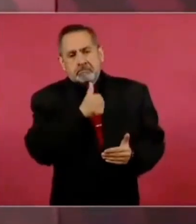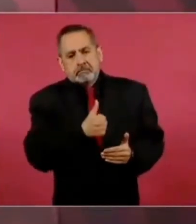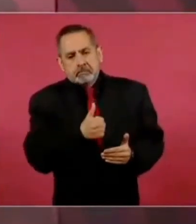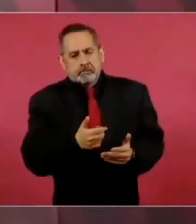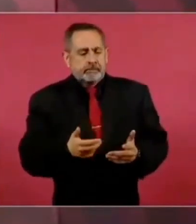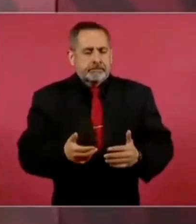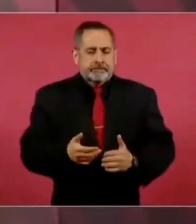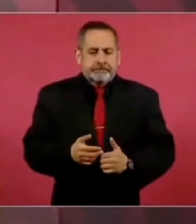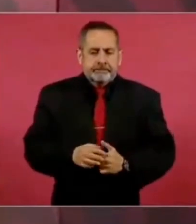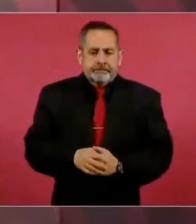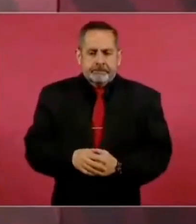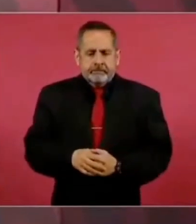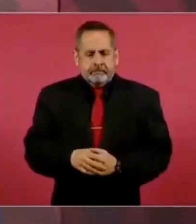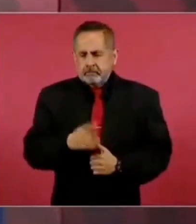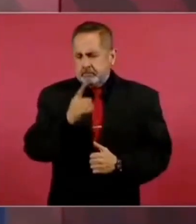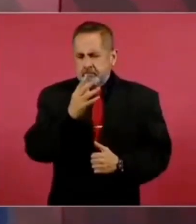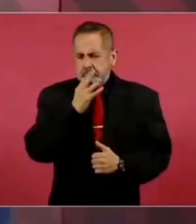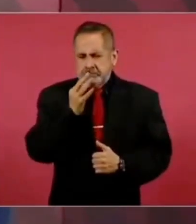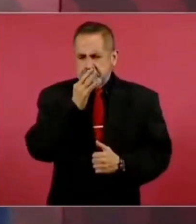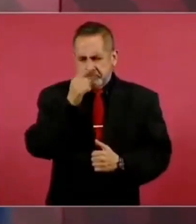Y es muy sencillo.